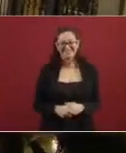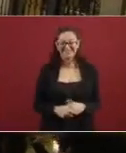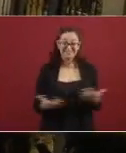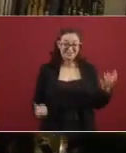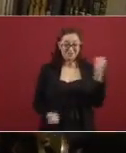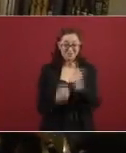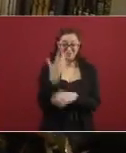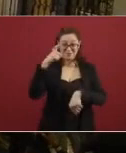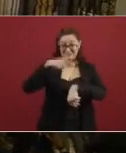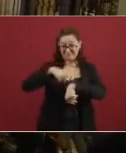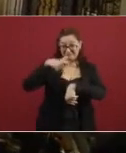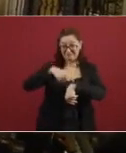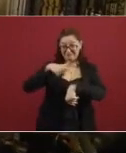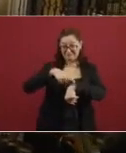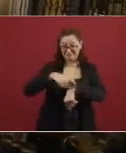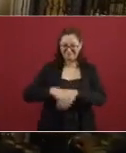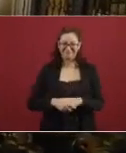horario,